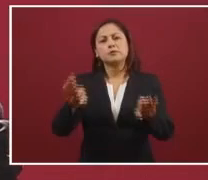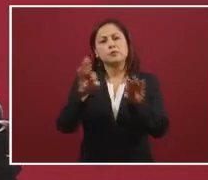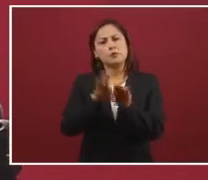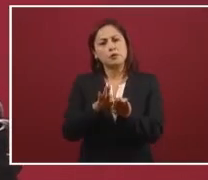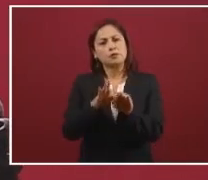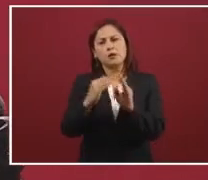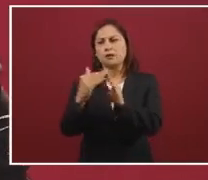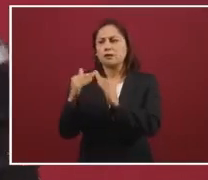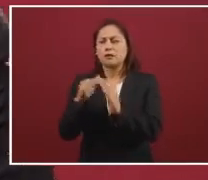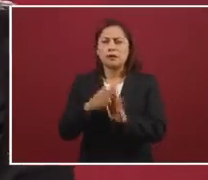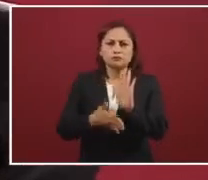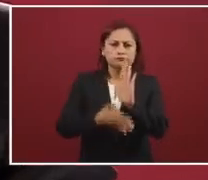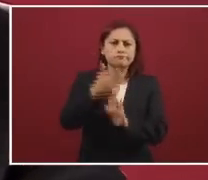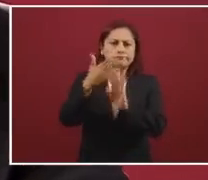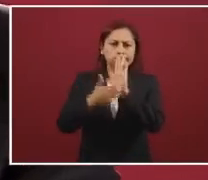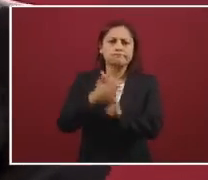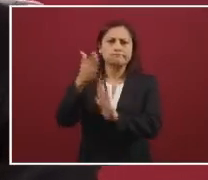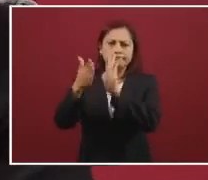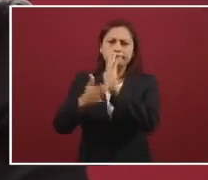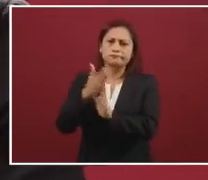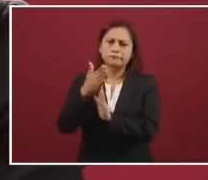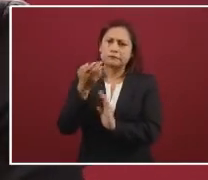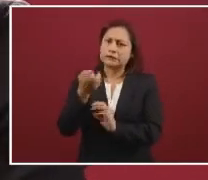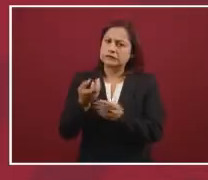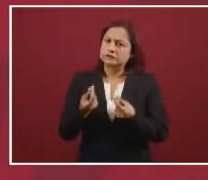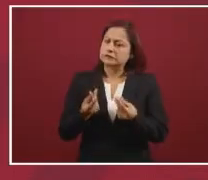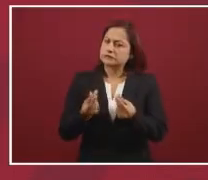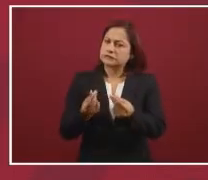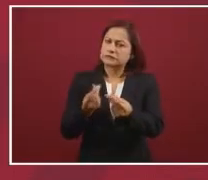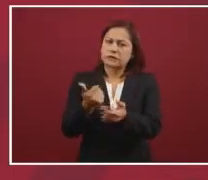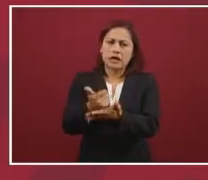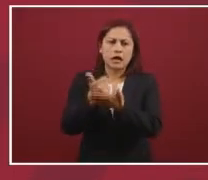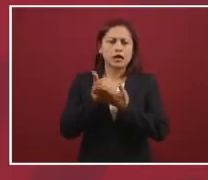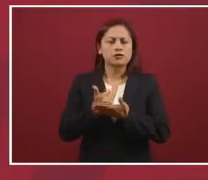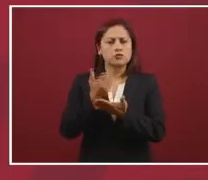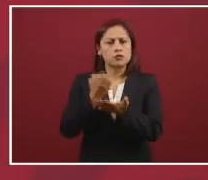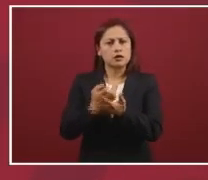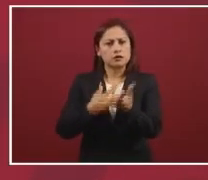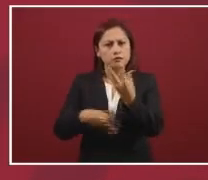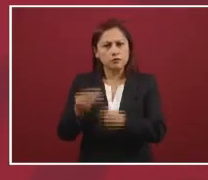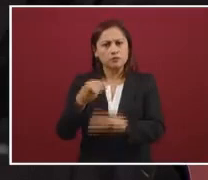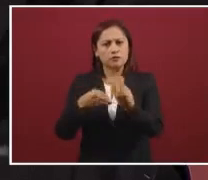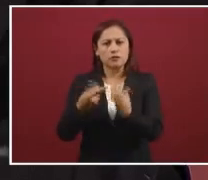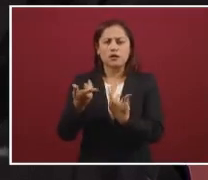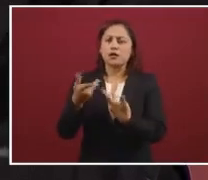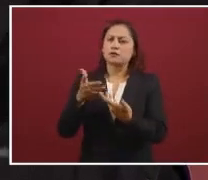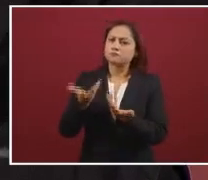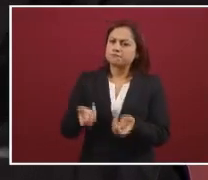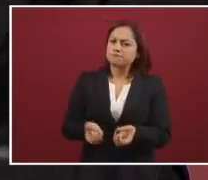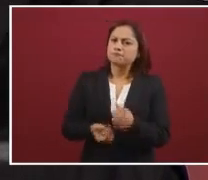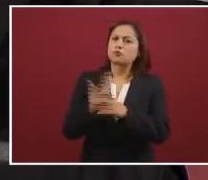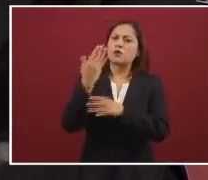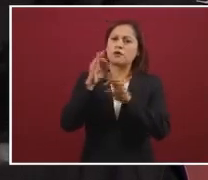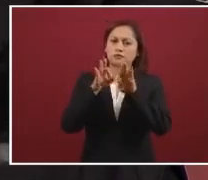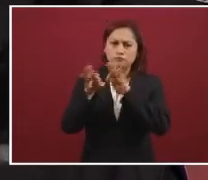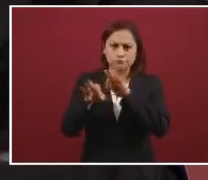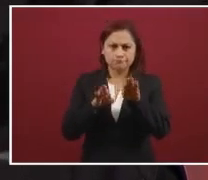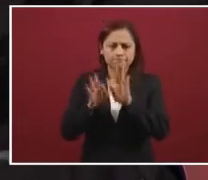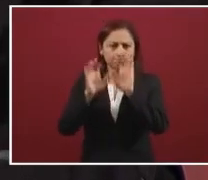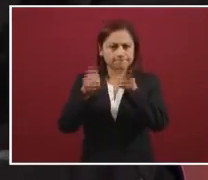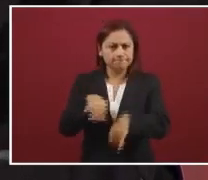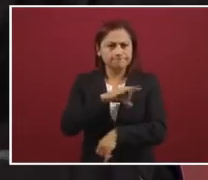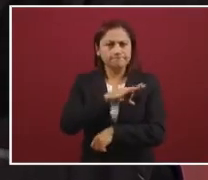construcción para reactivar la economía, para crear empleos y una